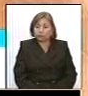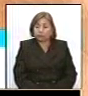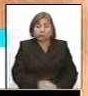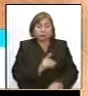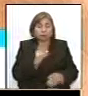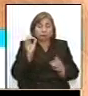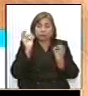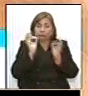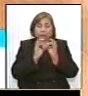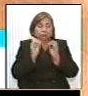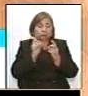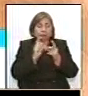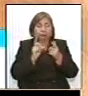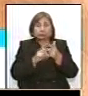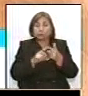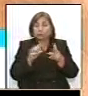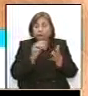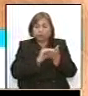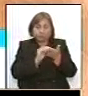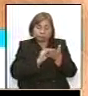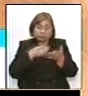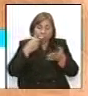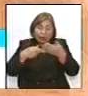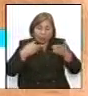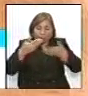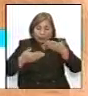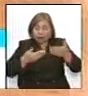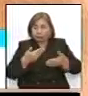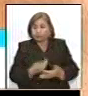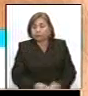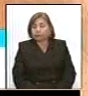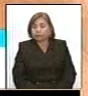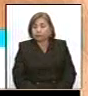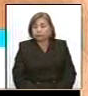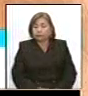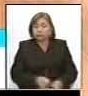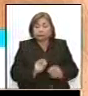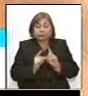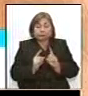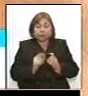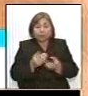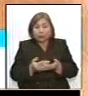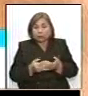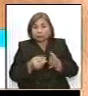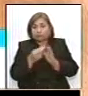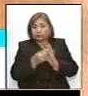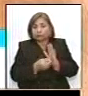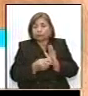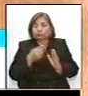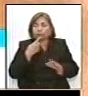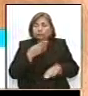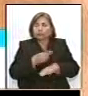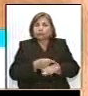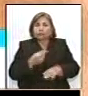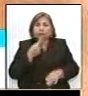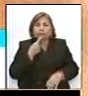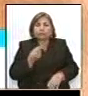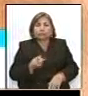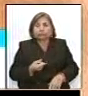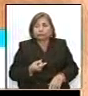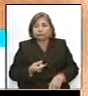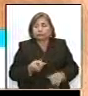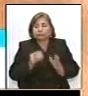inexactitud. En sus descargos iniciales presentados a la Comisión en la etapa de indagación preliminar, el congresista denunciado indica que, y